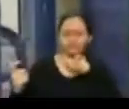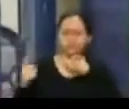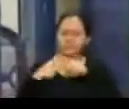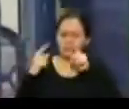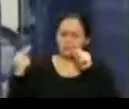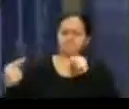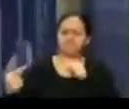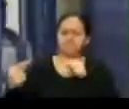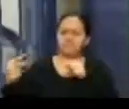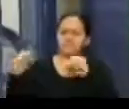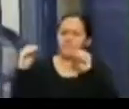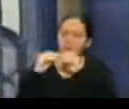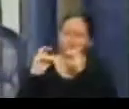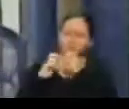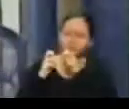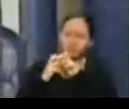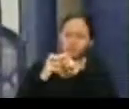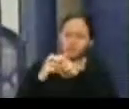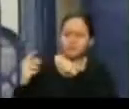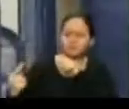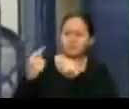pasarán.